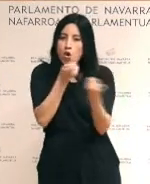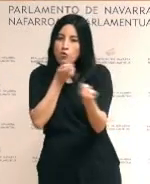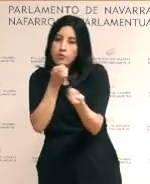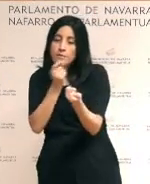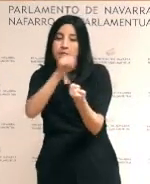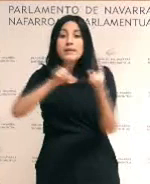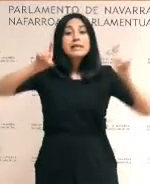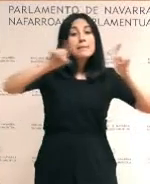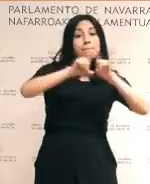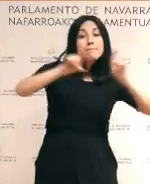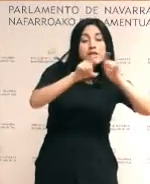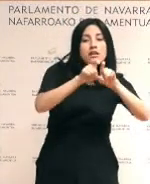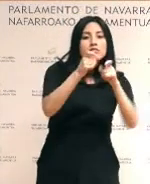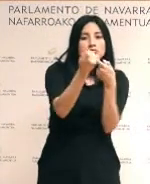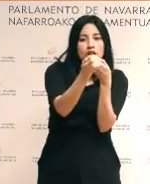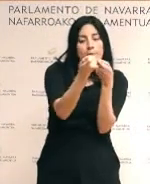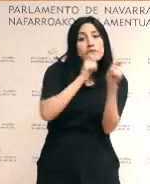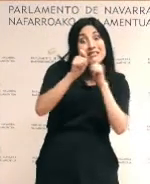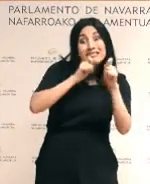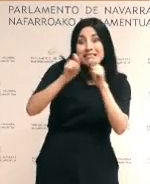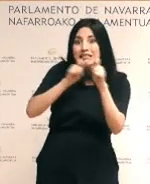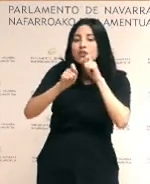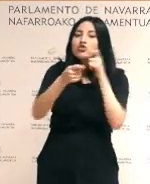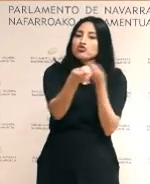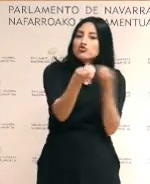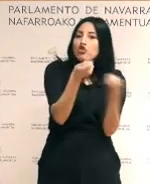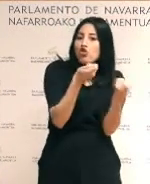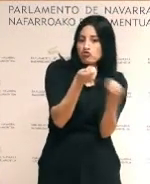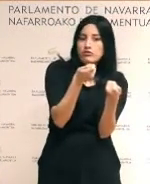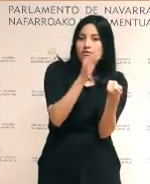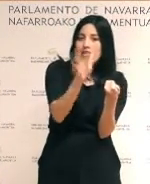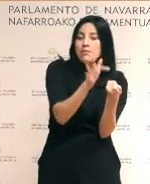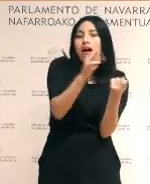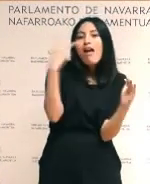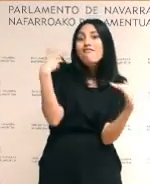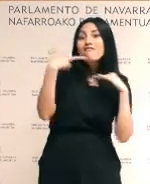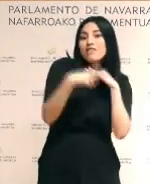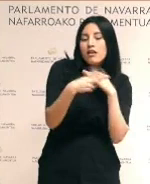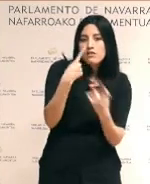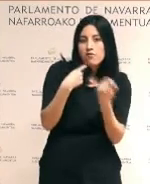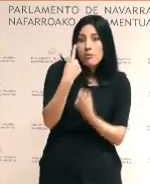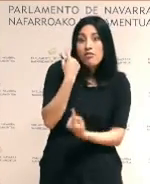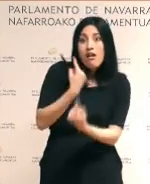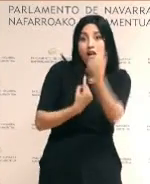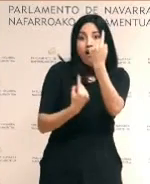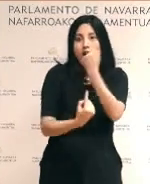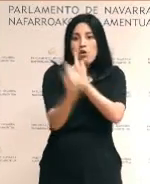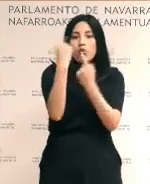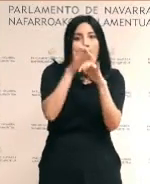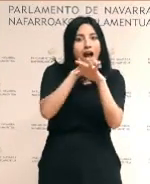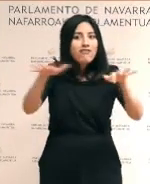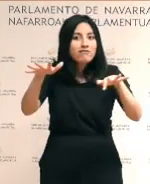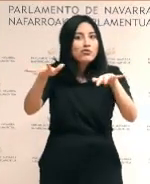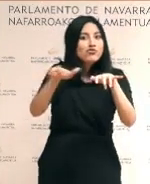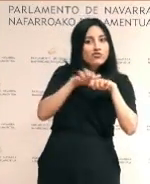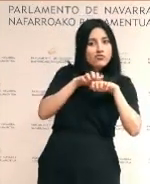empresas informativas para que se autocensuren y no publiquen determinadas informaciones que a los gobiernos no les convienen. Todo ello